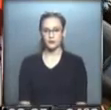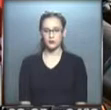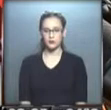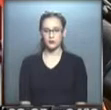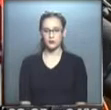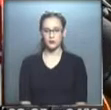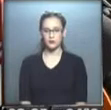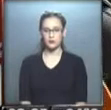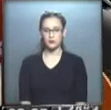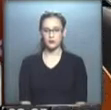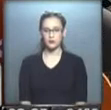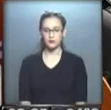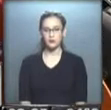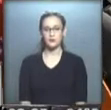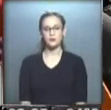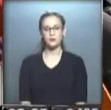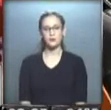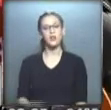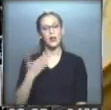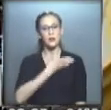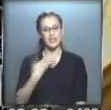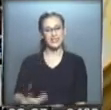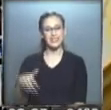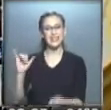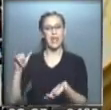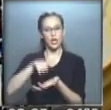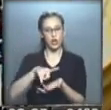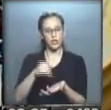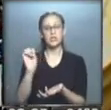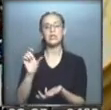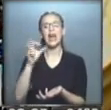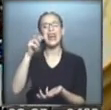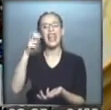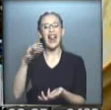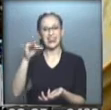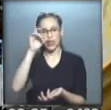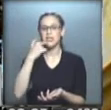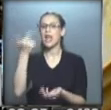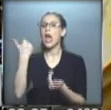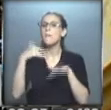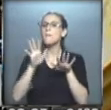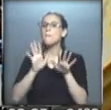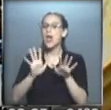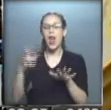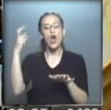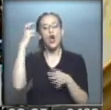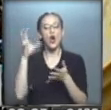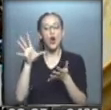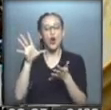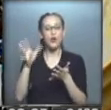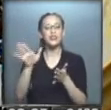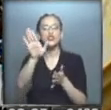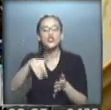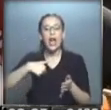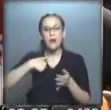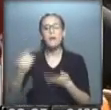Económico, pero además es más moderno. El presidente de Aerolíneas Argentinas, Mariano Recalde, aseguró que está esperando que el Congreso lo convoque para exponer todos